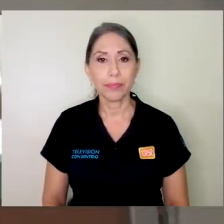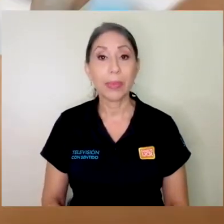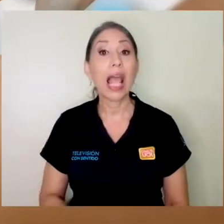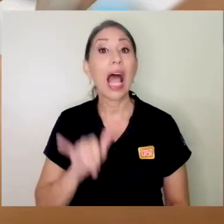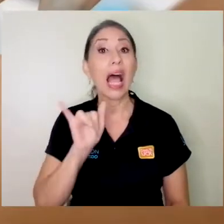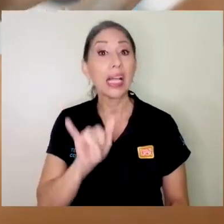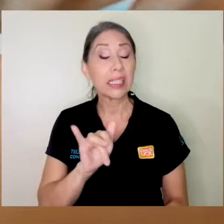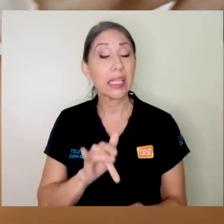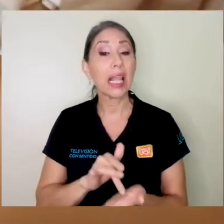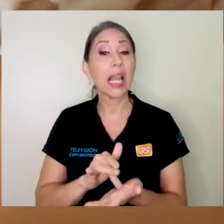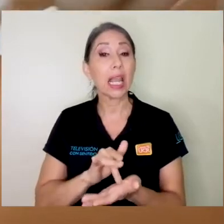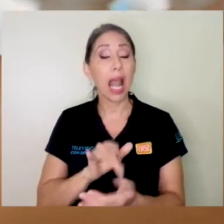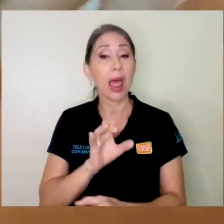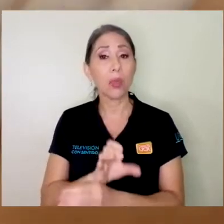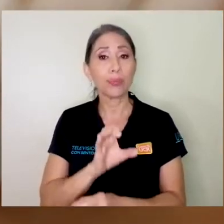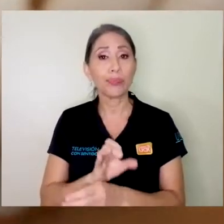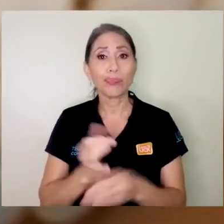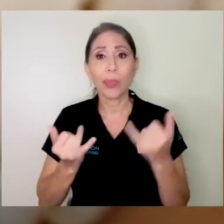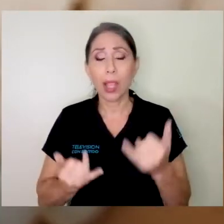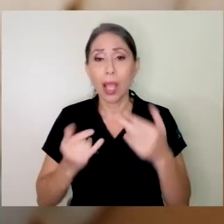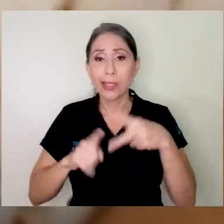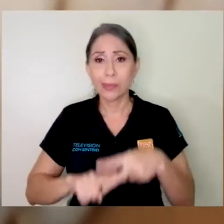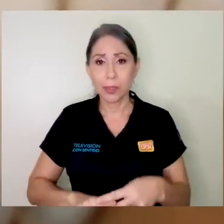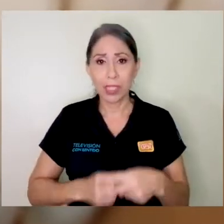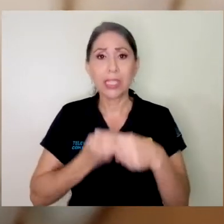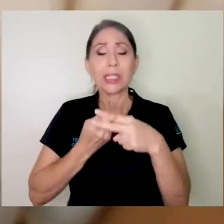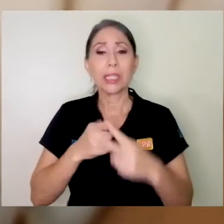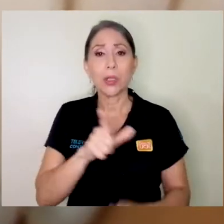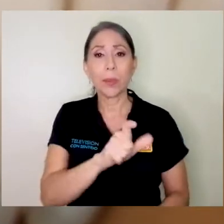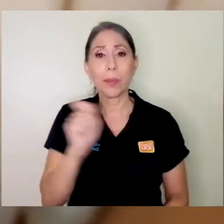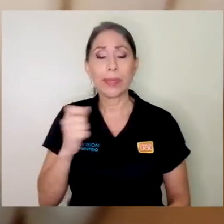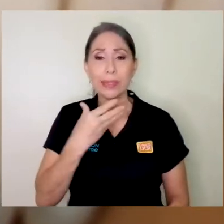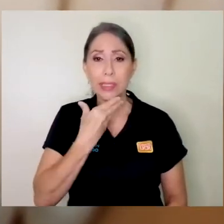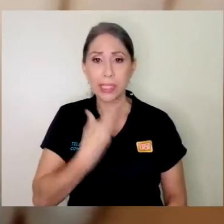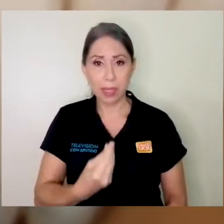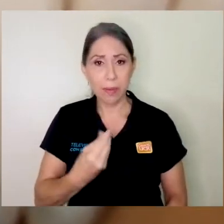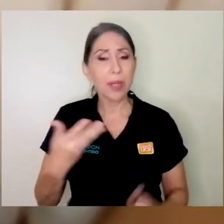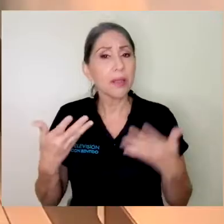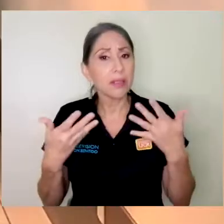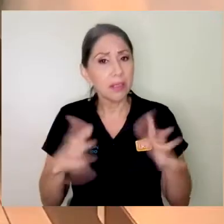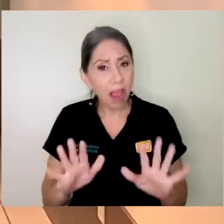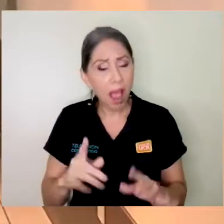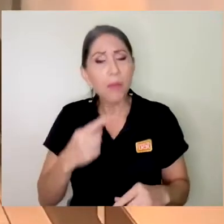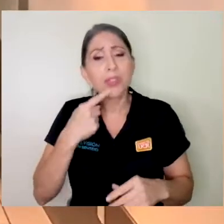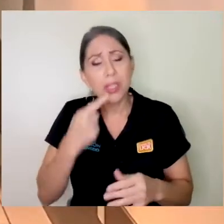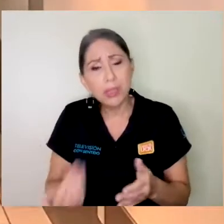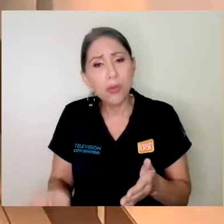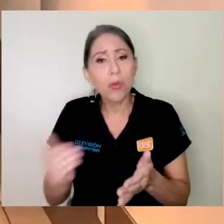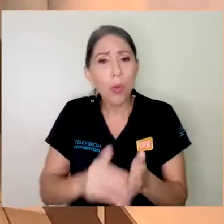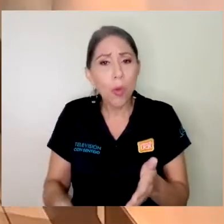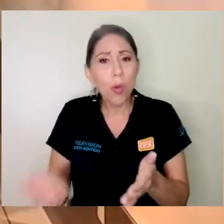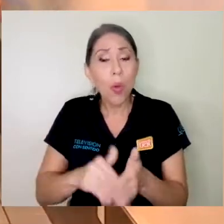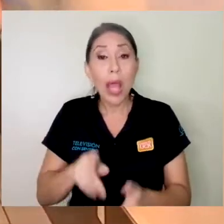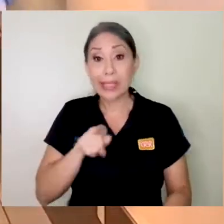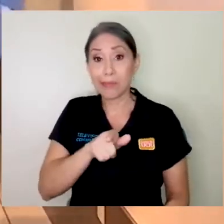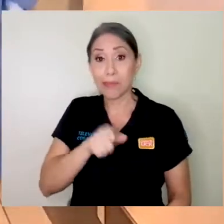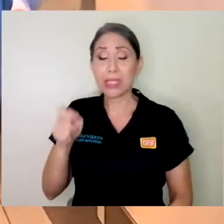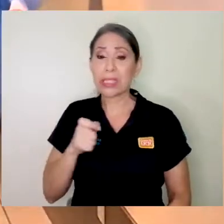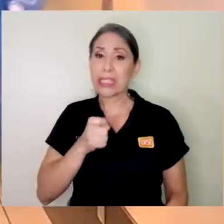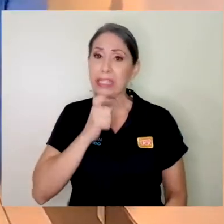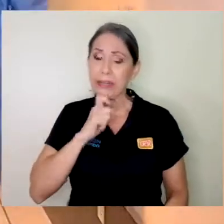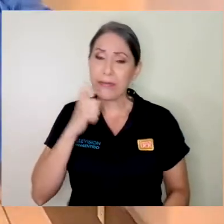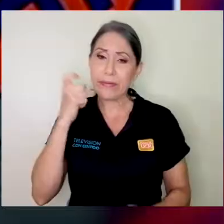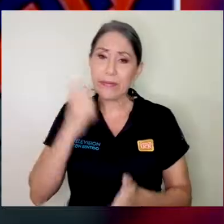Así de delicado es esto. Estamos iniciando justamente el mes de diciembre, ya lo hemos indicado varias veces, es un mes difícil, es un